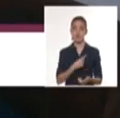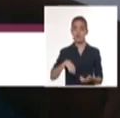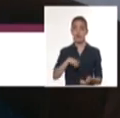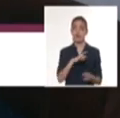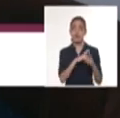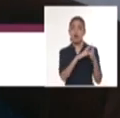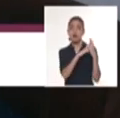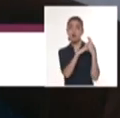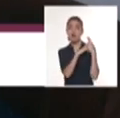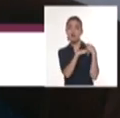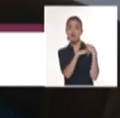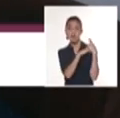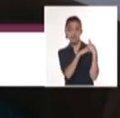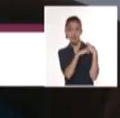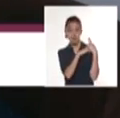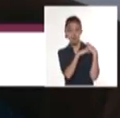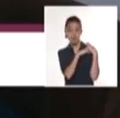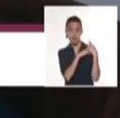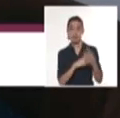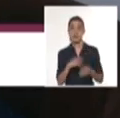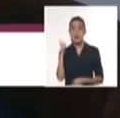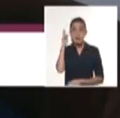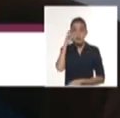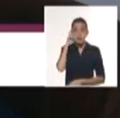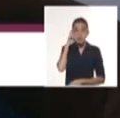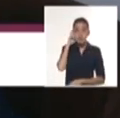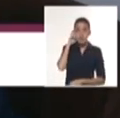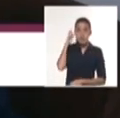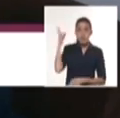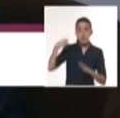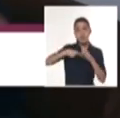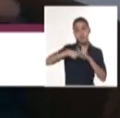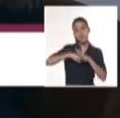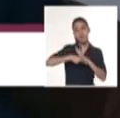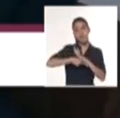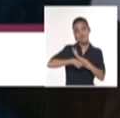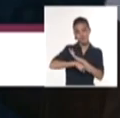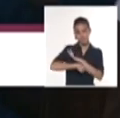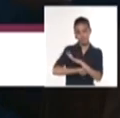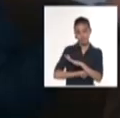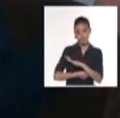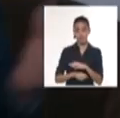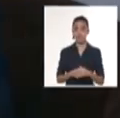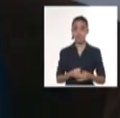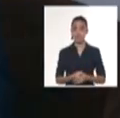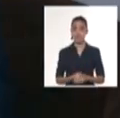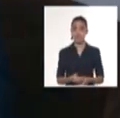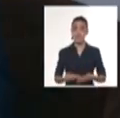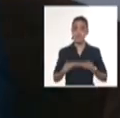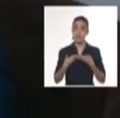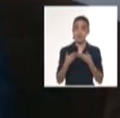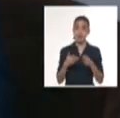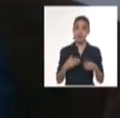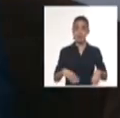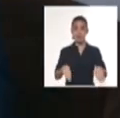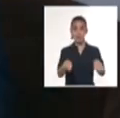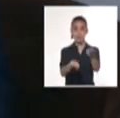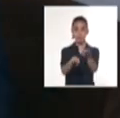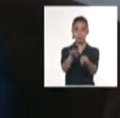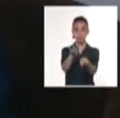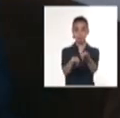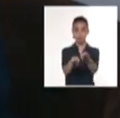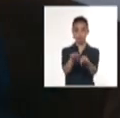viendo, tenemos que hacer una reflexión profunda y dejar de pensarnos competencia